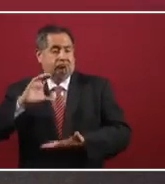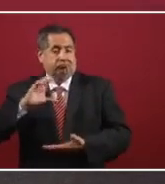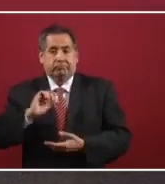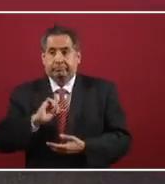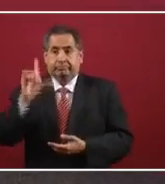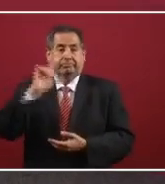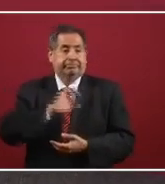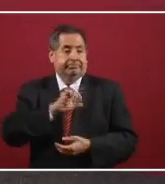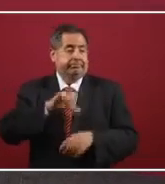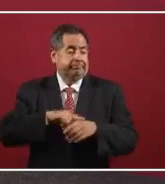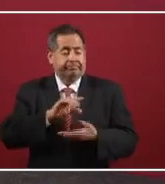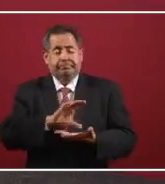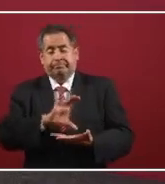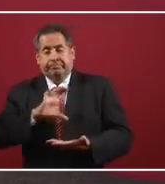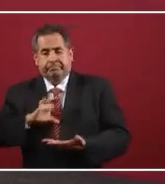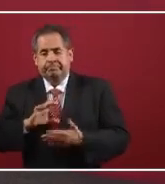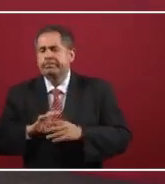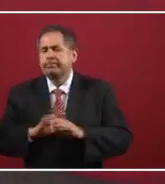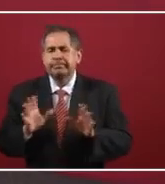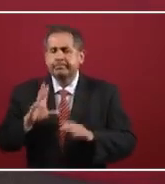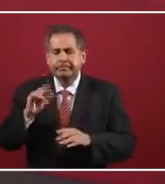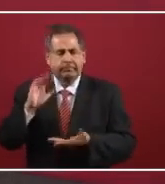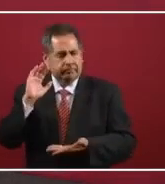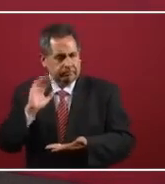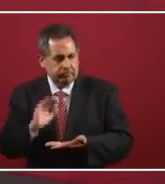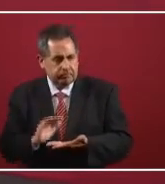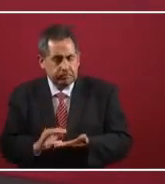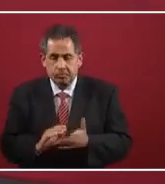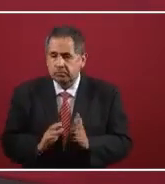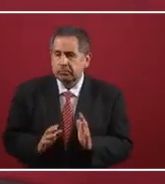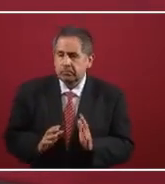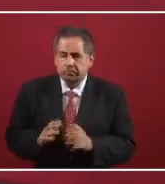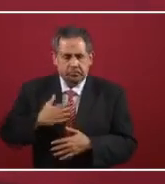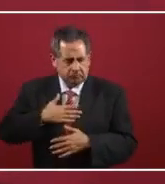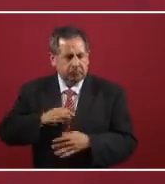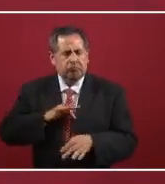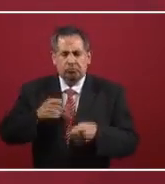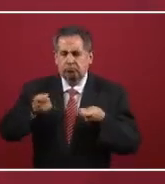especiales para la dirección